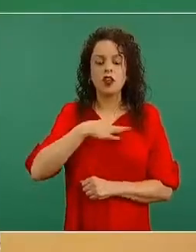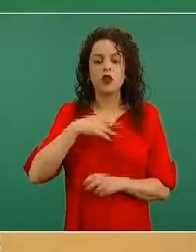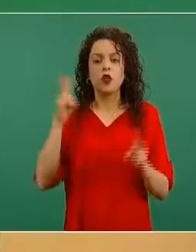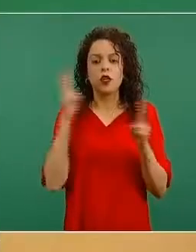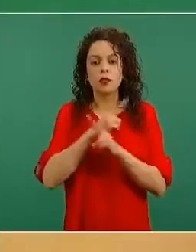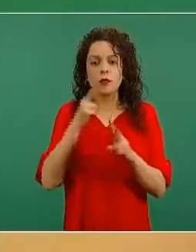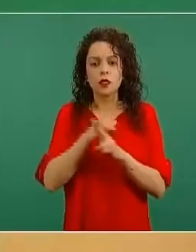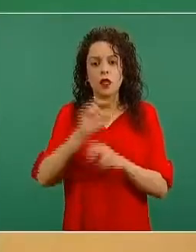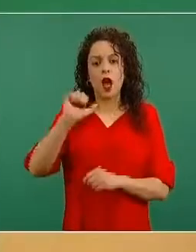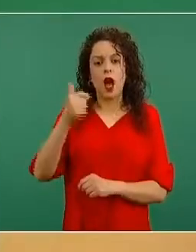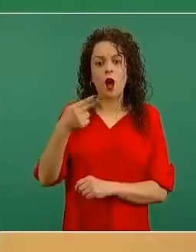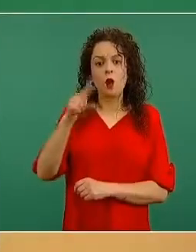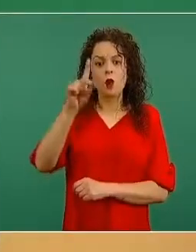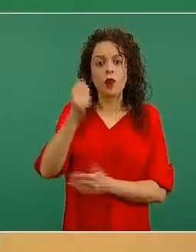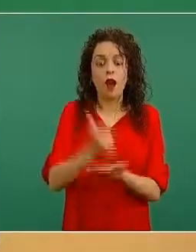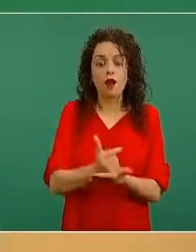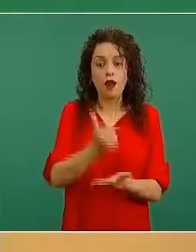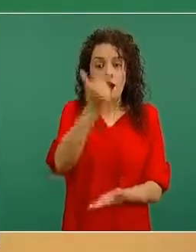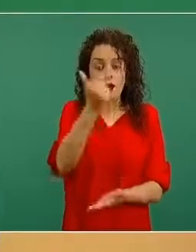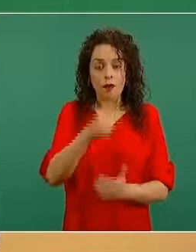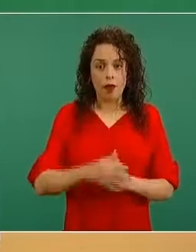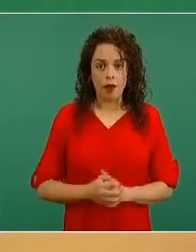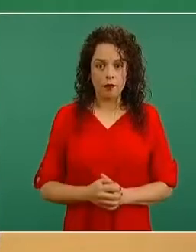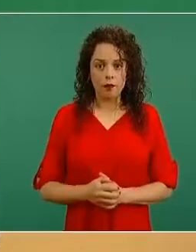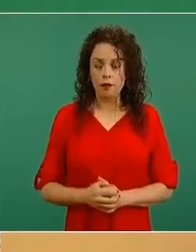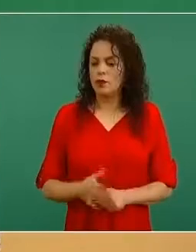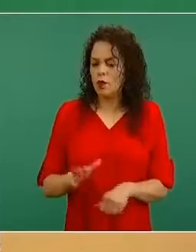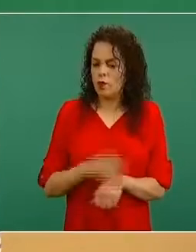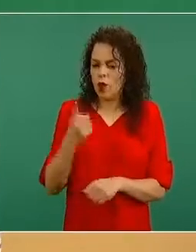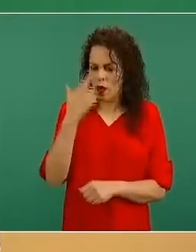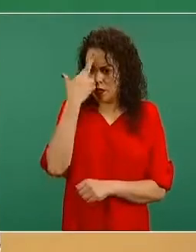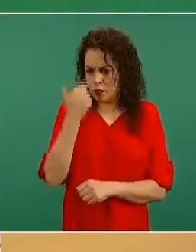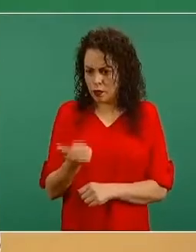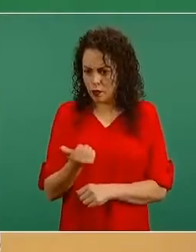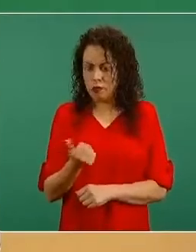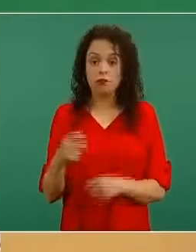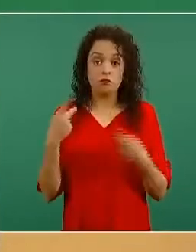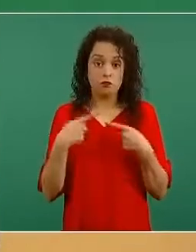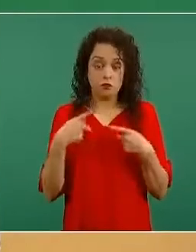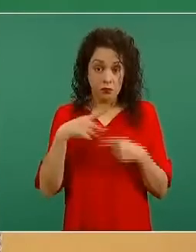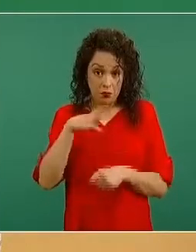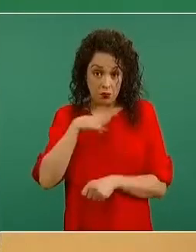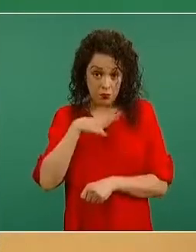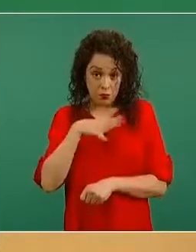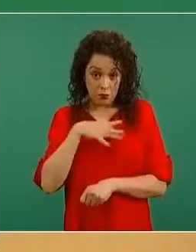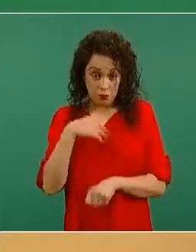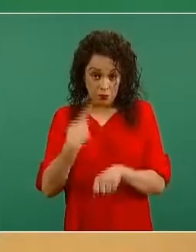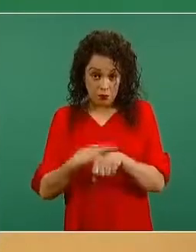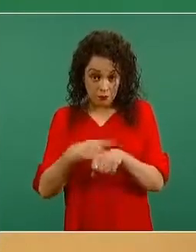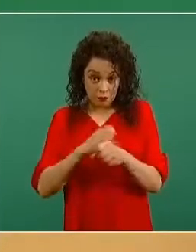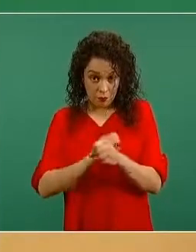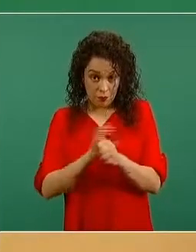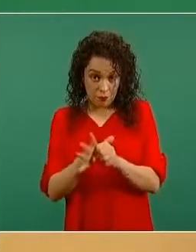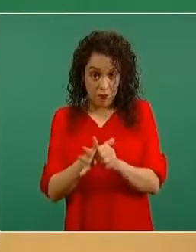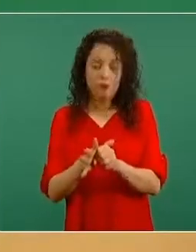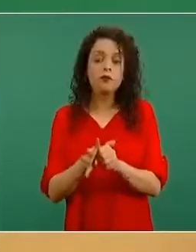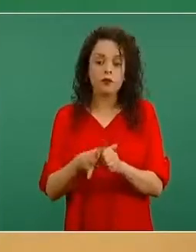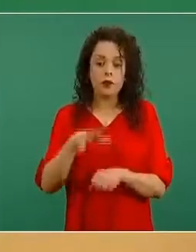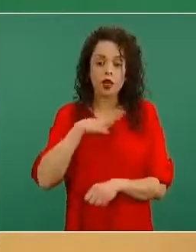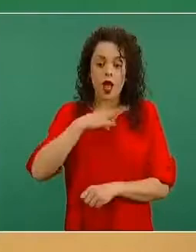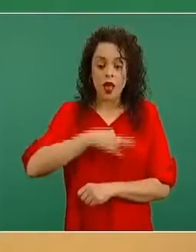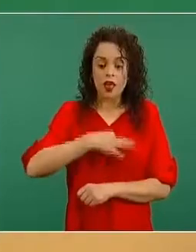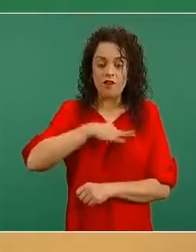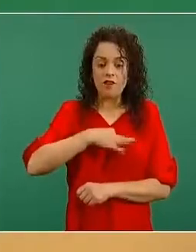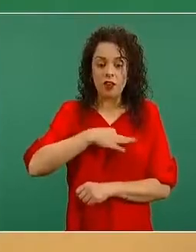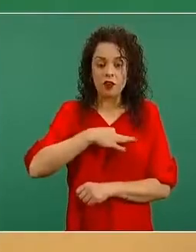respiratoria aguda grave, y esto es porque las personas que tienen COVID se presentan con infección respiratoria